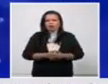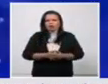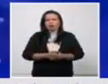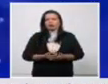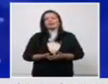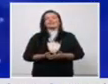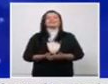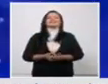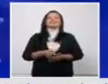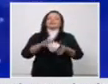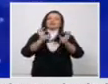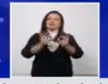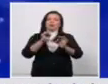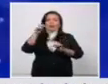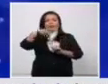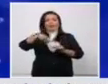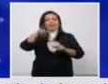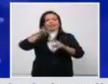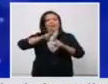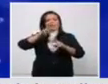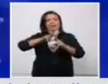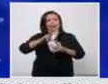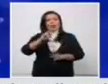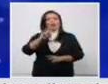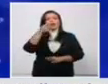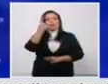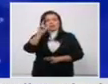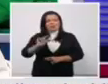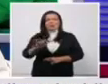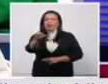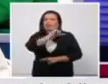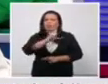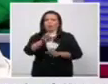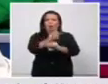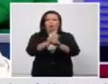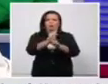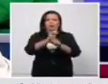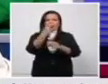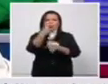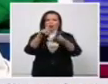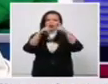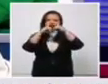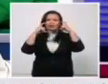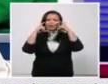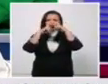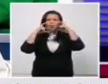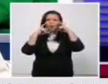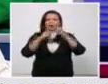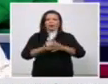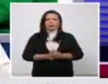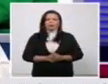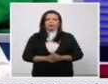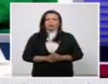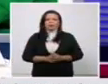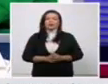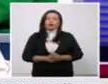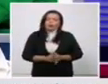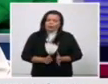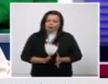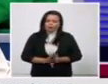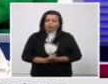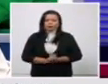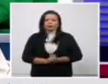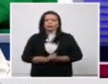puestos, ¿no? Ahí incluso nos motivó y la doctora Lice nos instaba y nos mandó un artículo